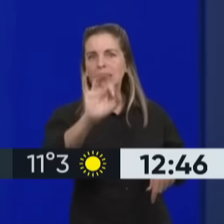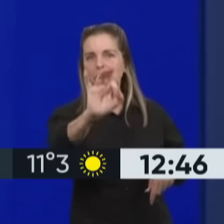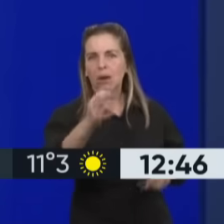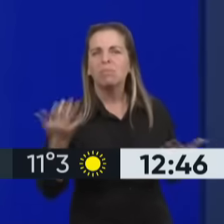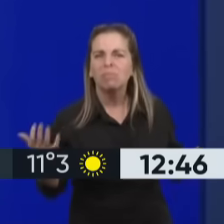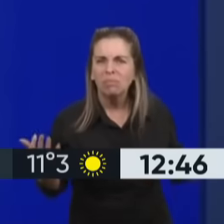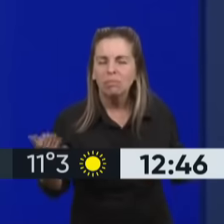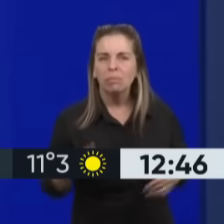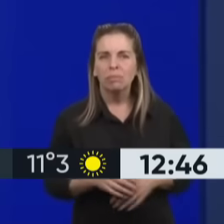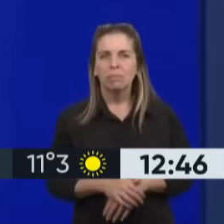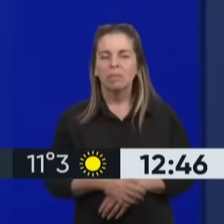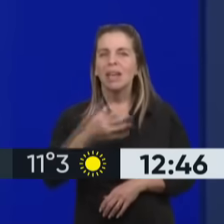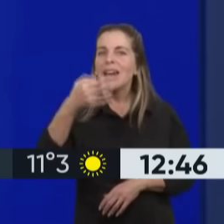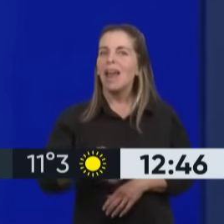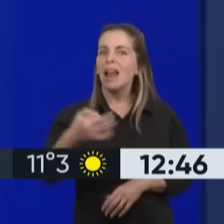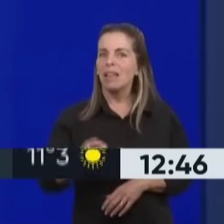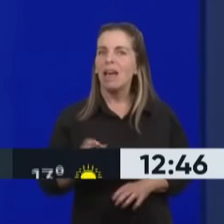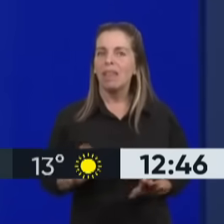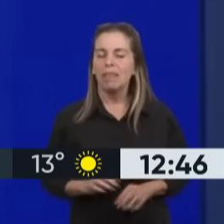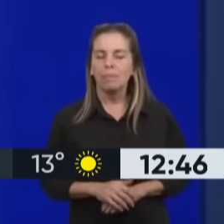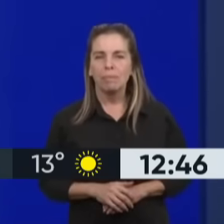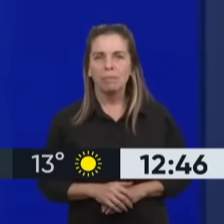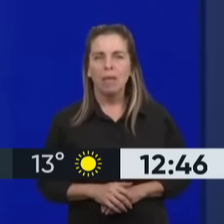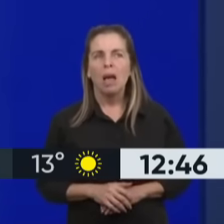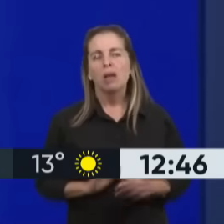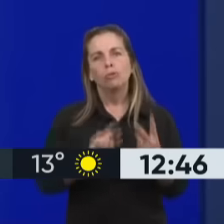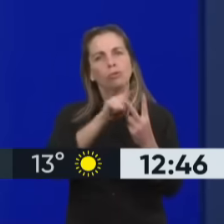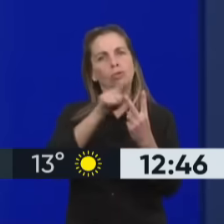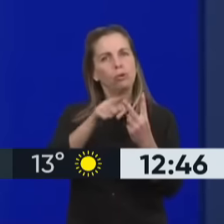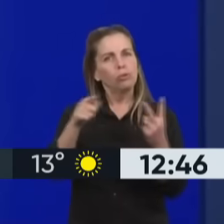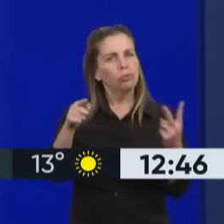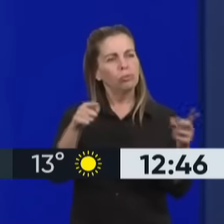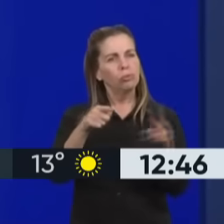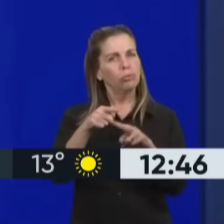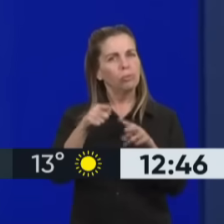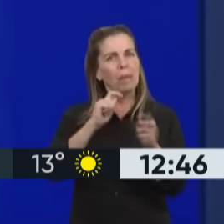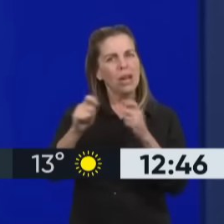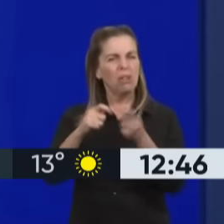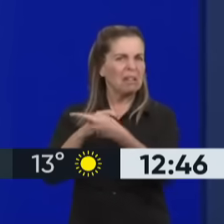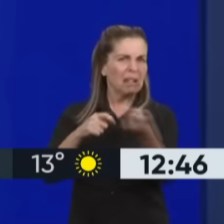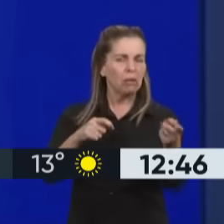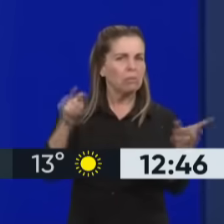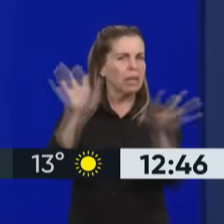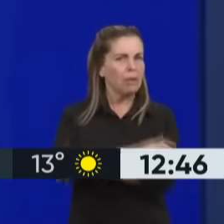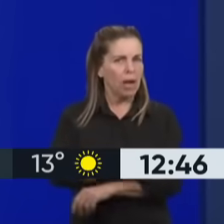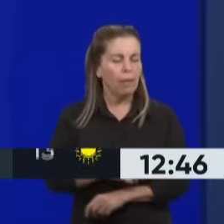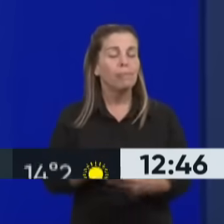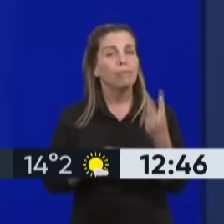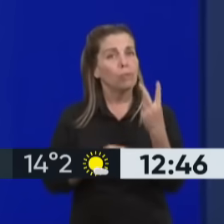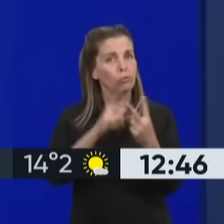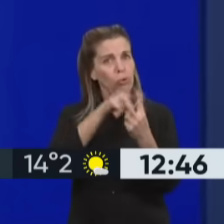ahí hay básicamente 2 grandes errores en esa forma de hacer el planteo.